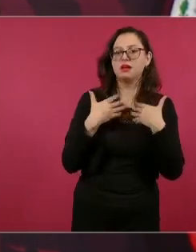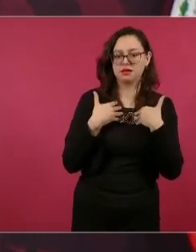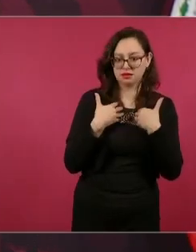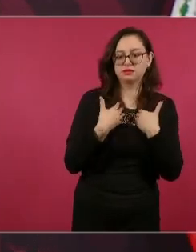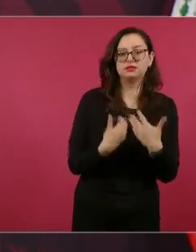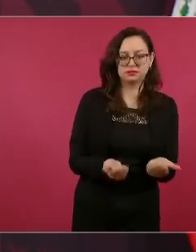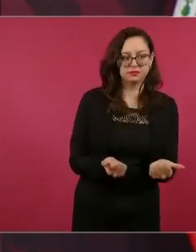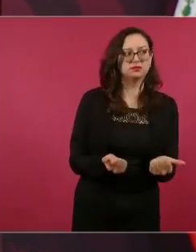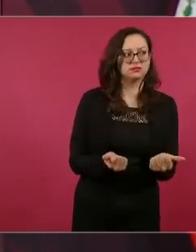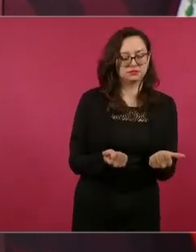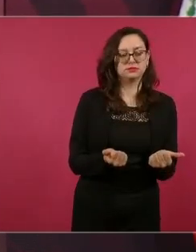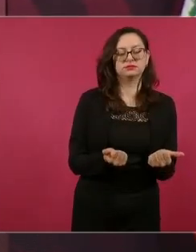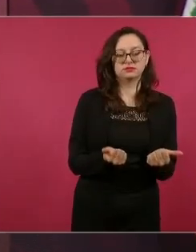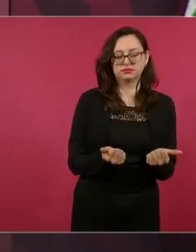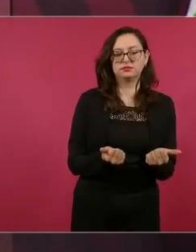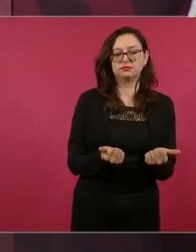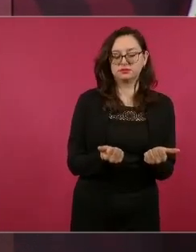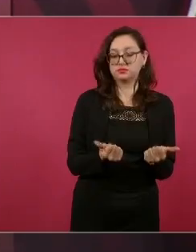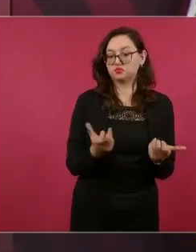estar